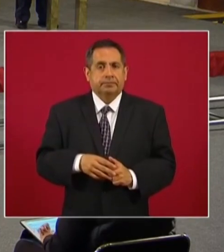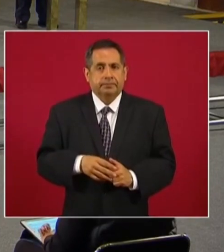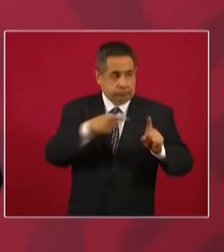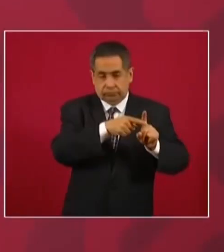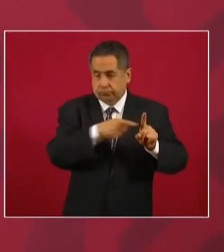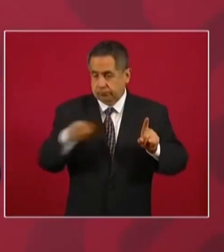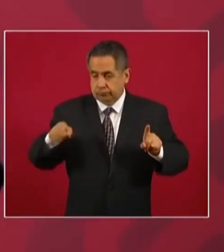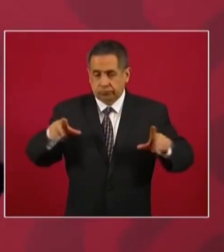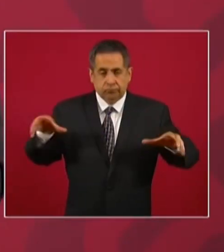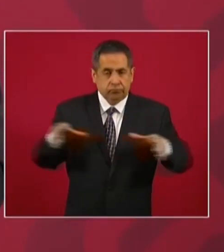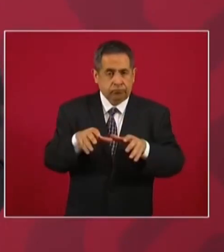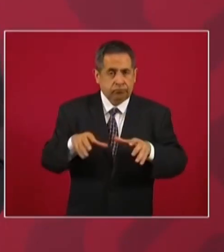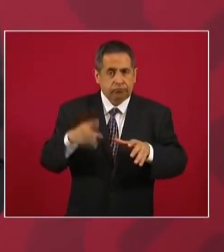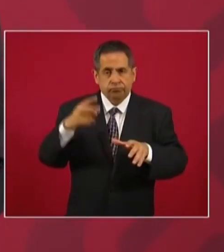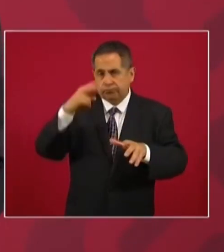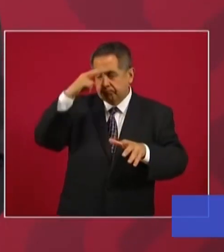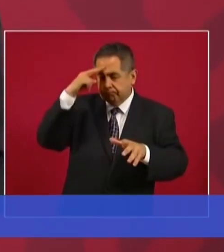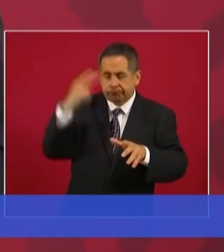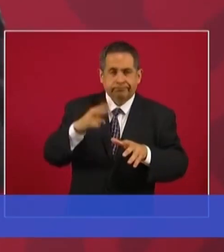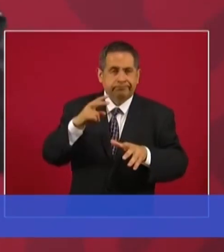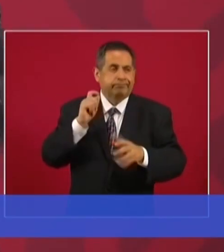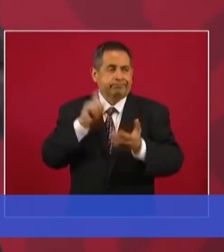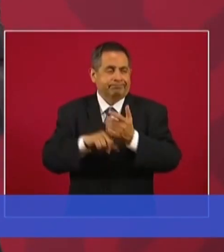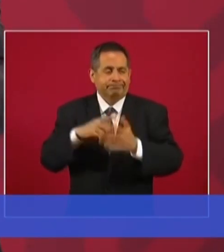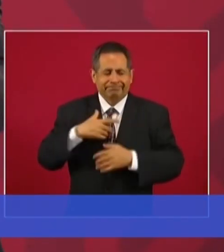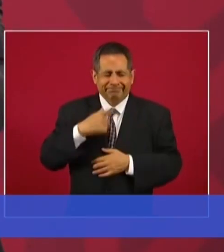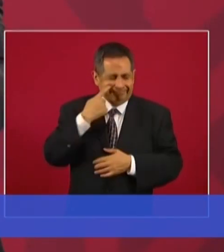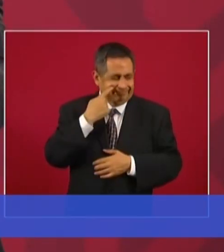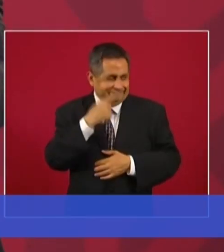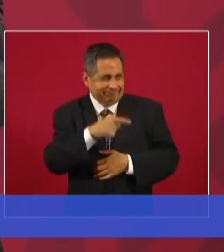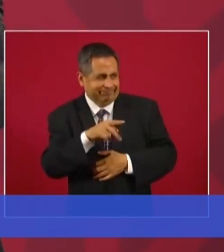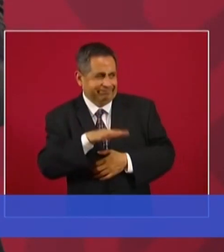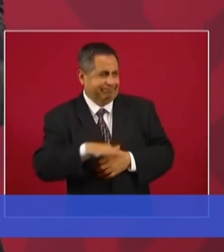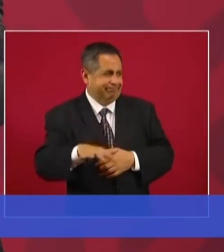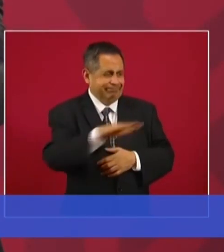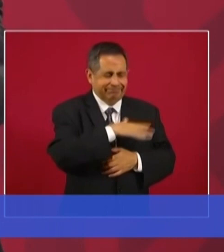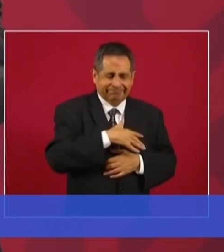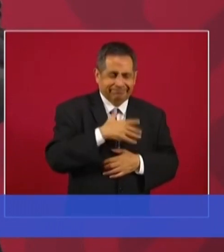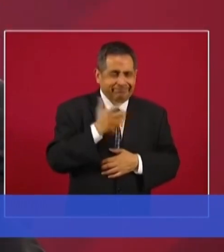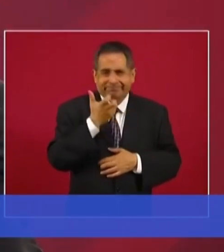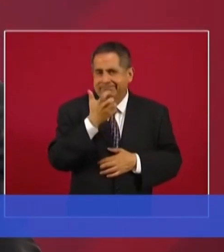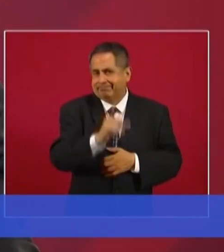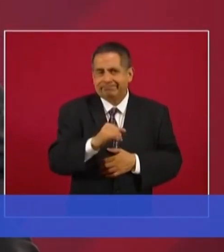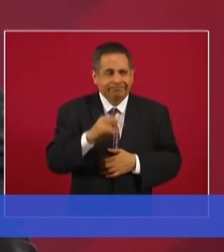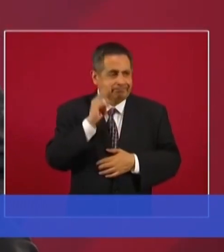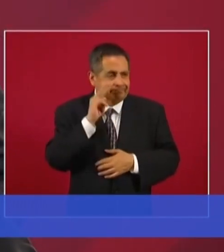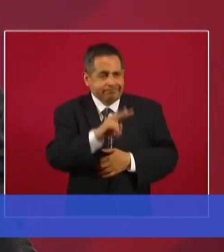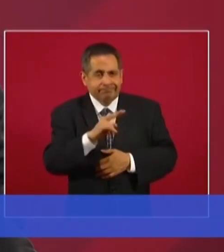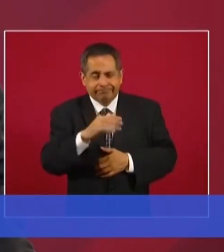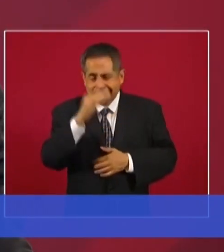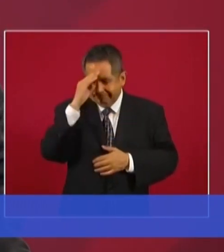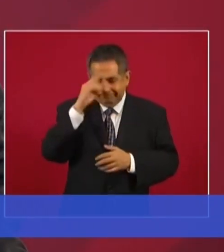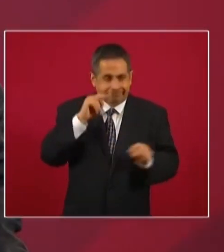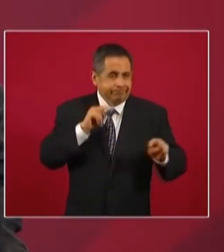México vivió un periodo caracterizado por la concentración